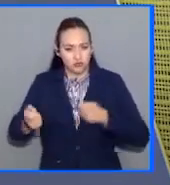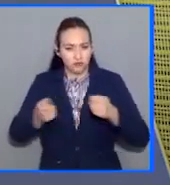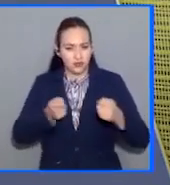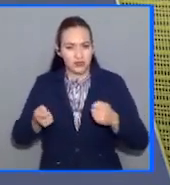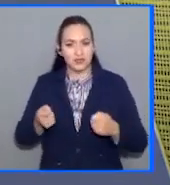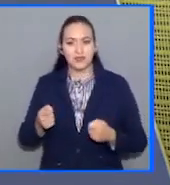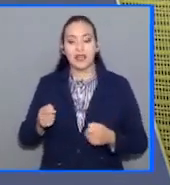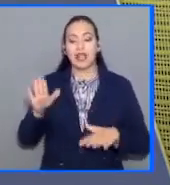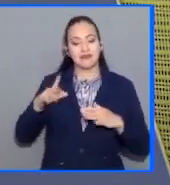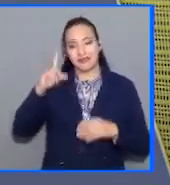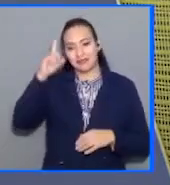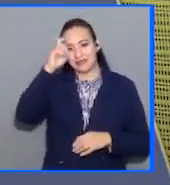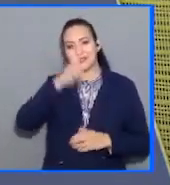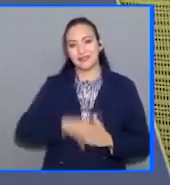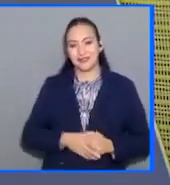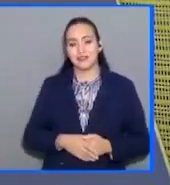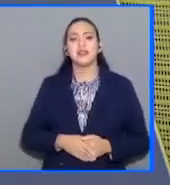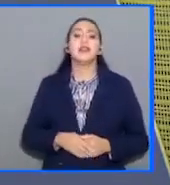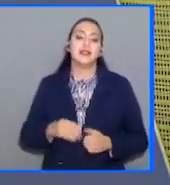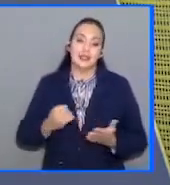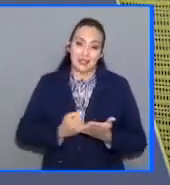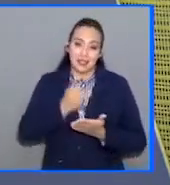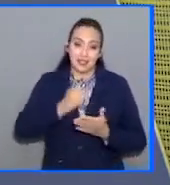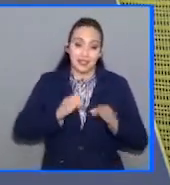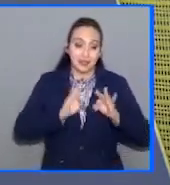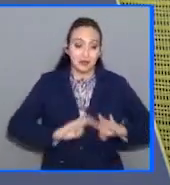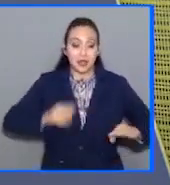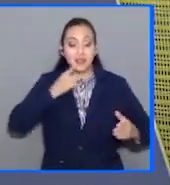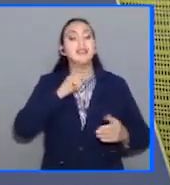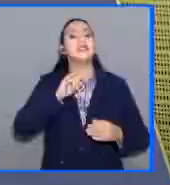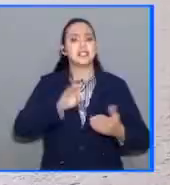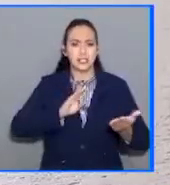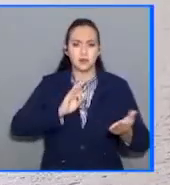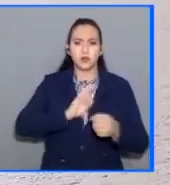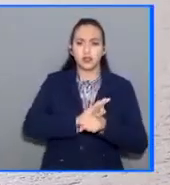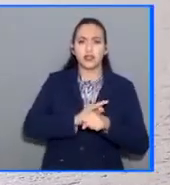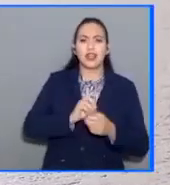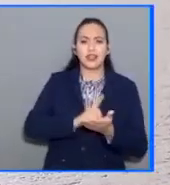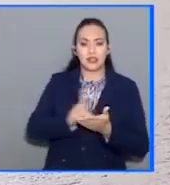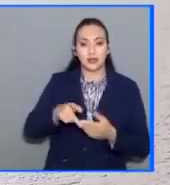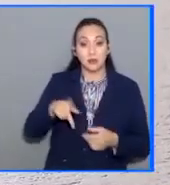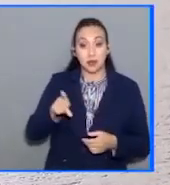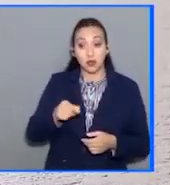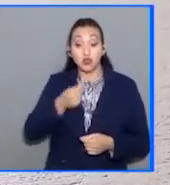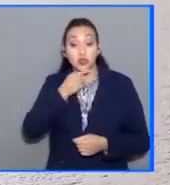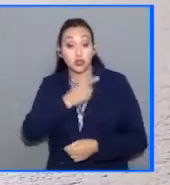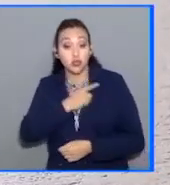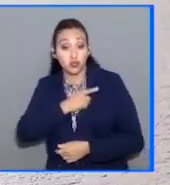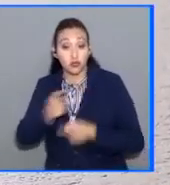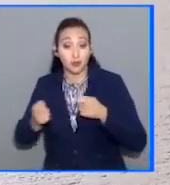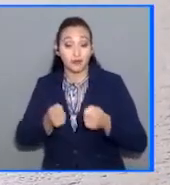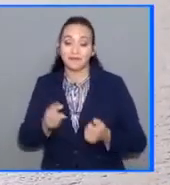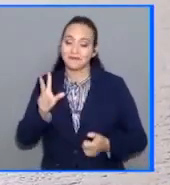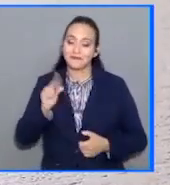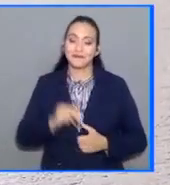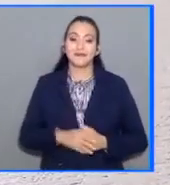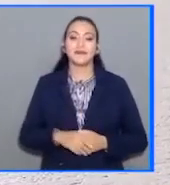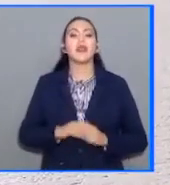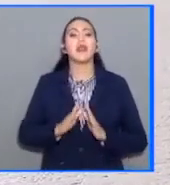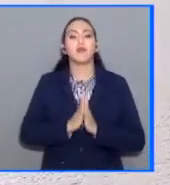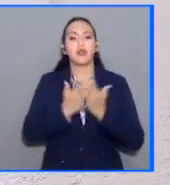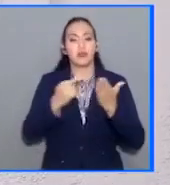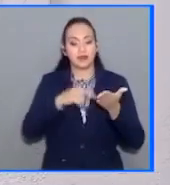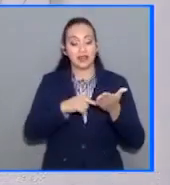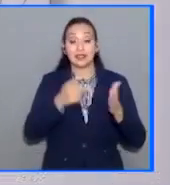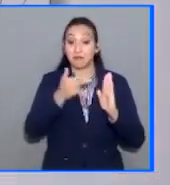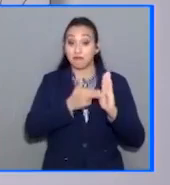que uno va a ver tienen que ver mucho con proteger sus derechos, pero no son casos de autonomía. Agregaron que la publicación es una herramienta de apoyo